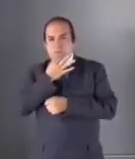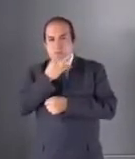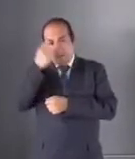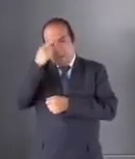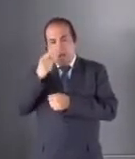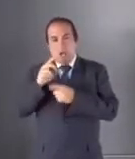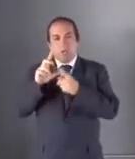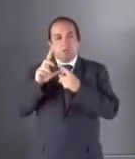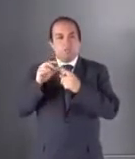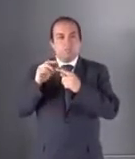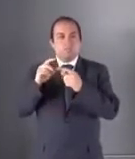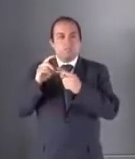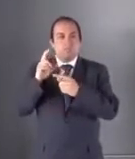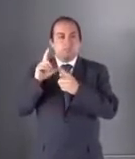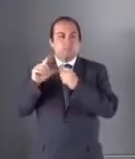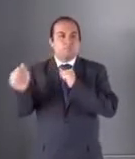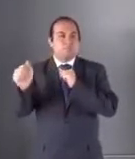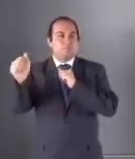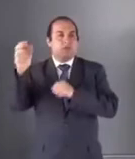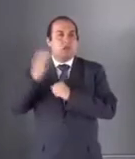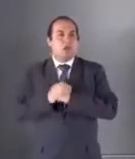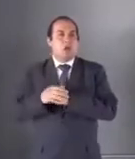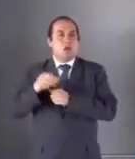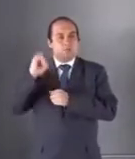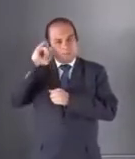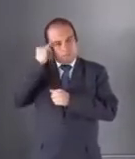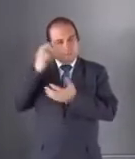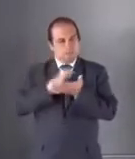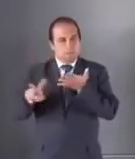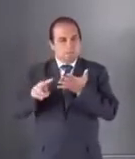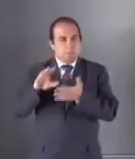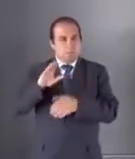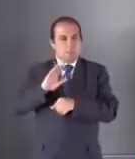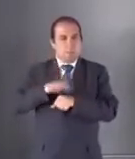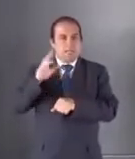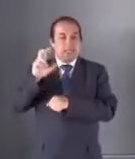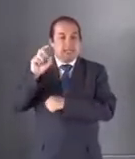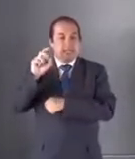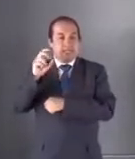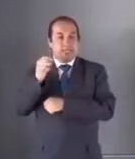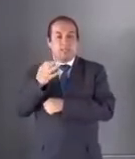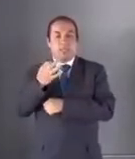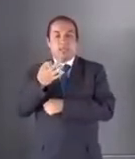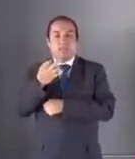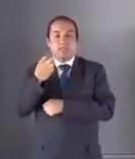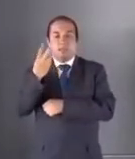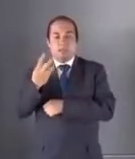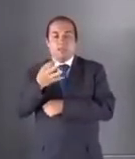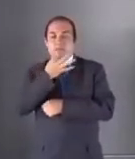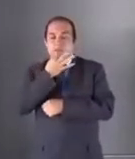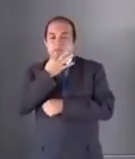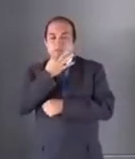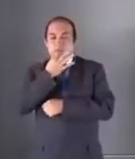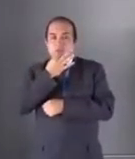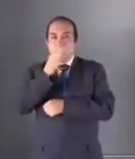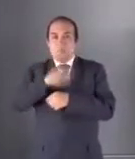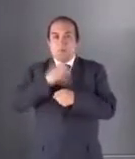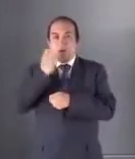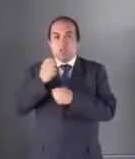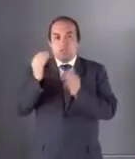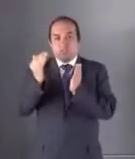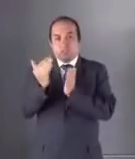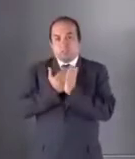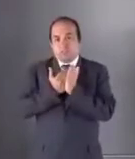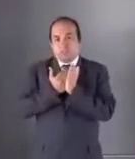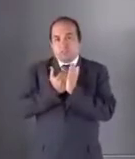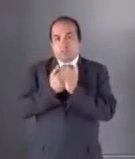Cablebus más o menos harán 33 minutos, por eso una reducción de 50% del tiempo. Pero la reducción del